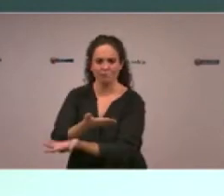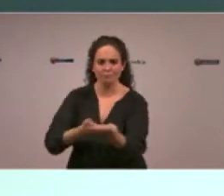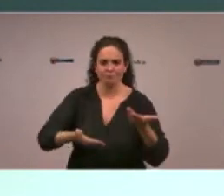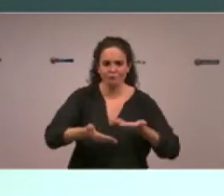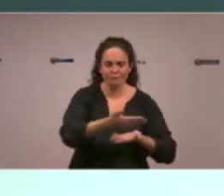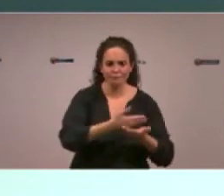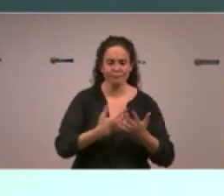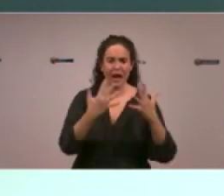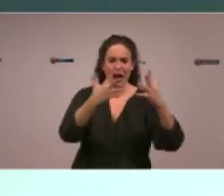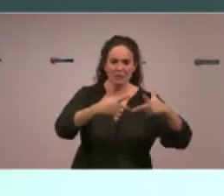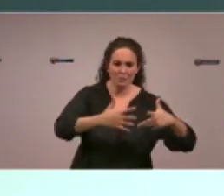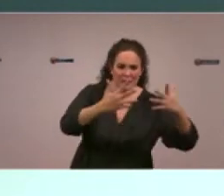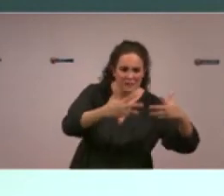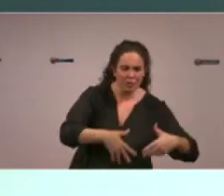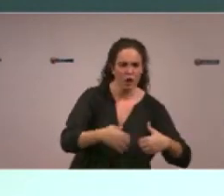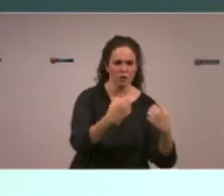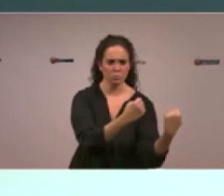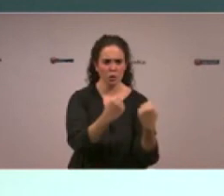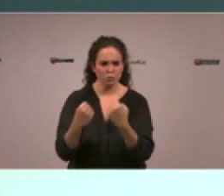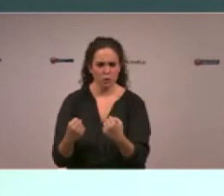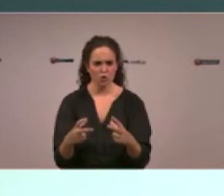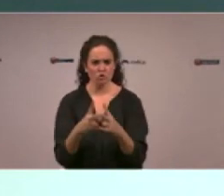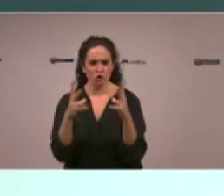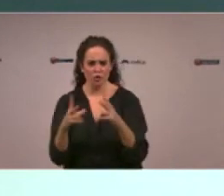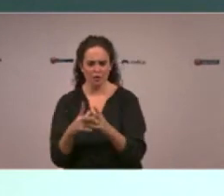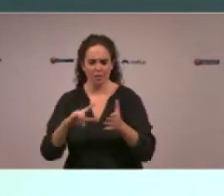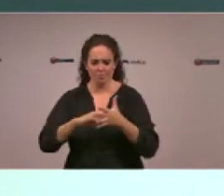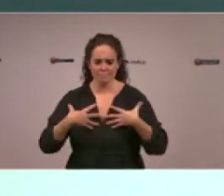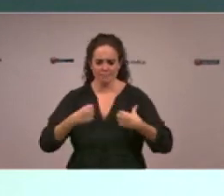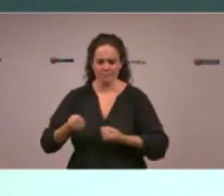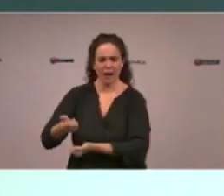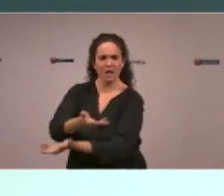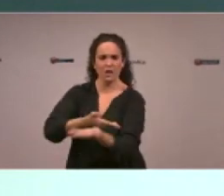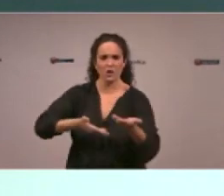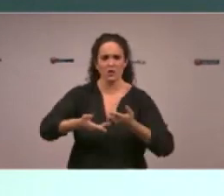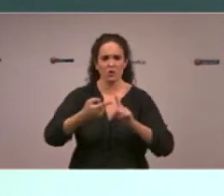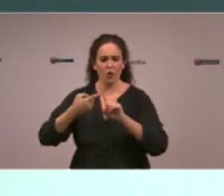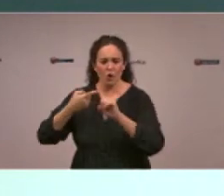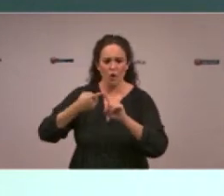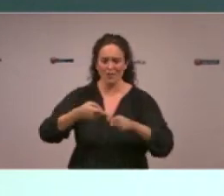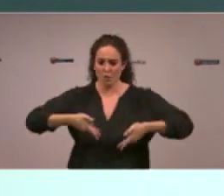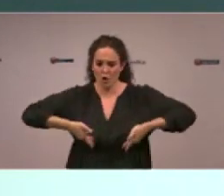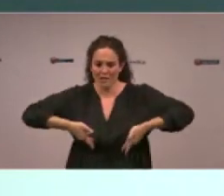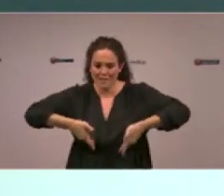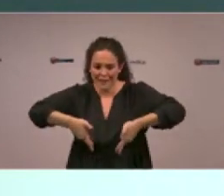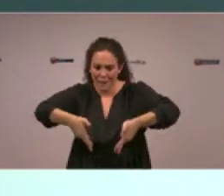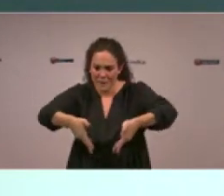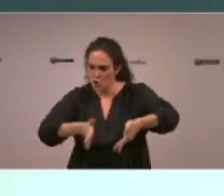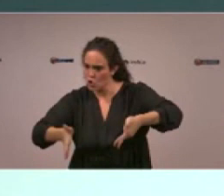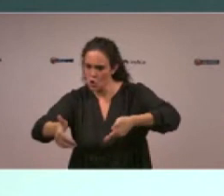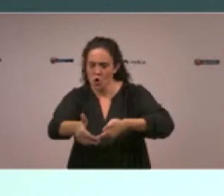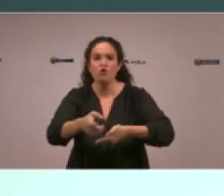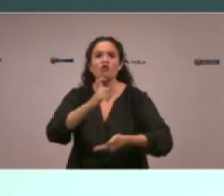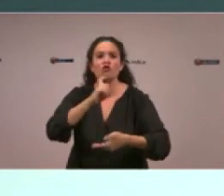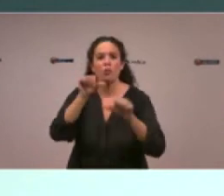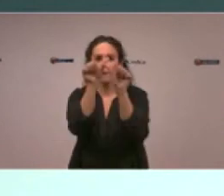administraciones, sistema de salud y ciudadanía, para saber y encontrar la vía para vivir con seguridad